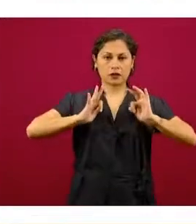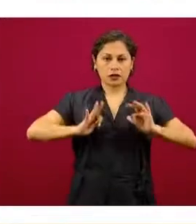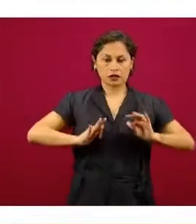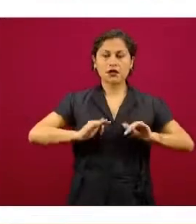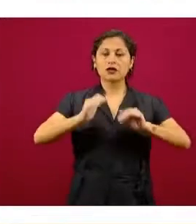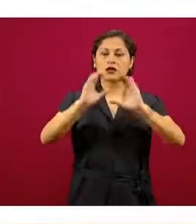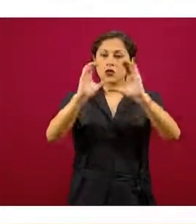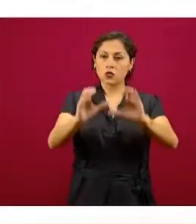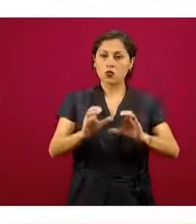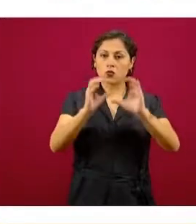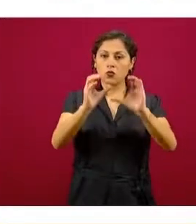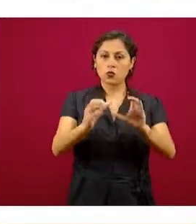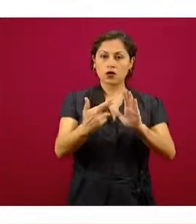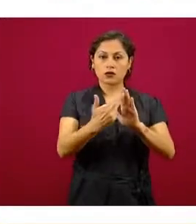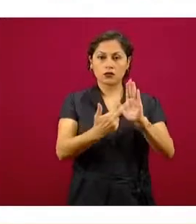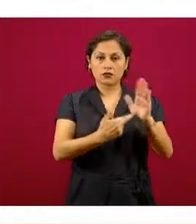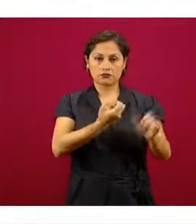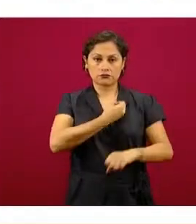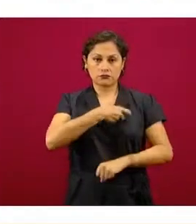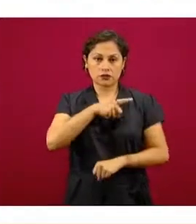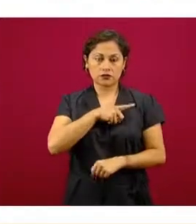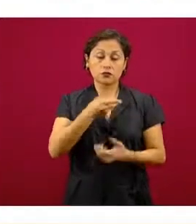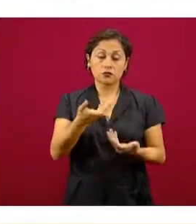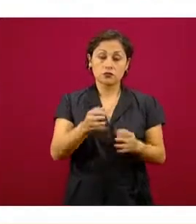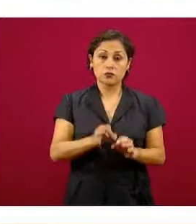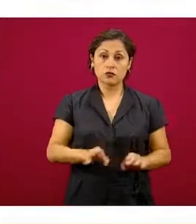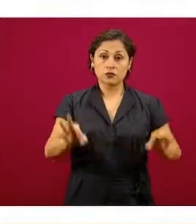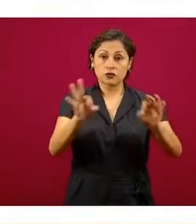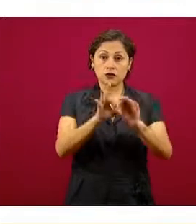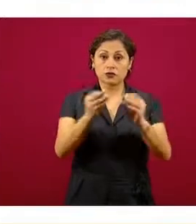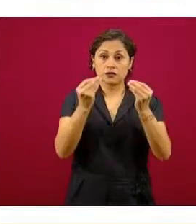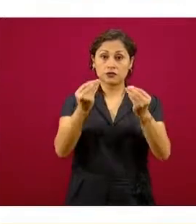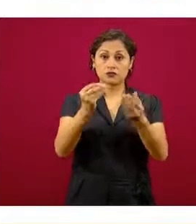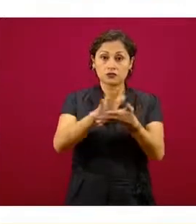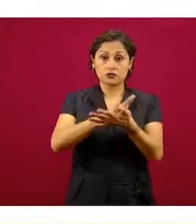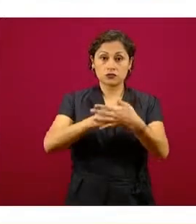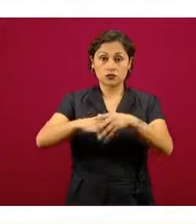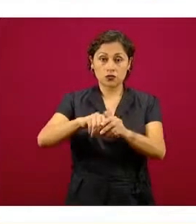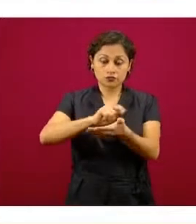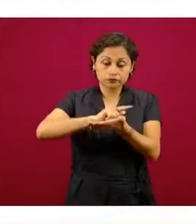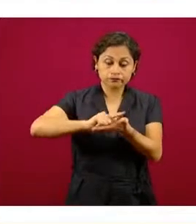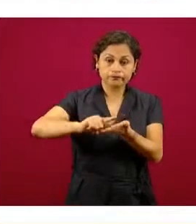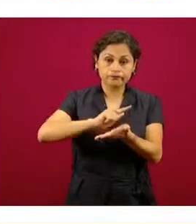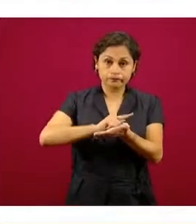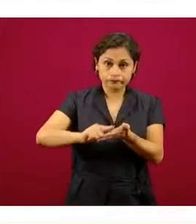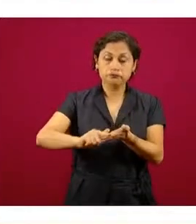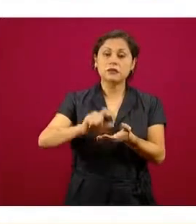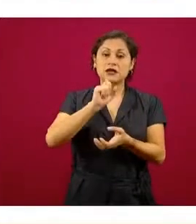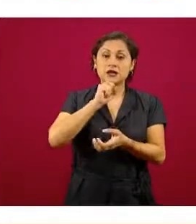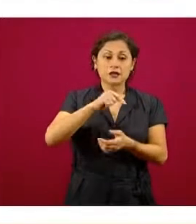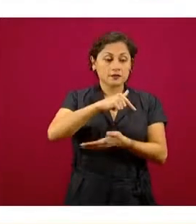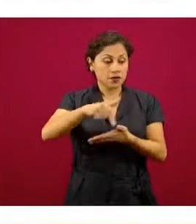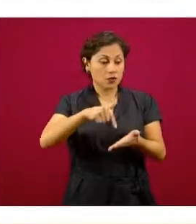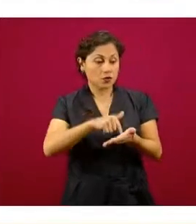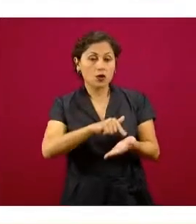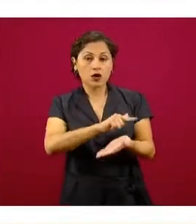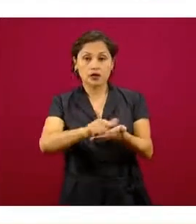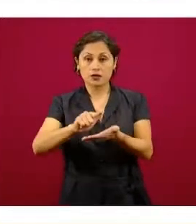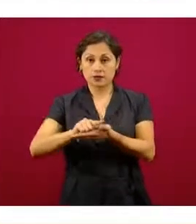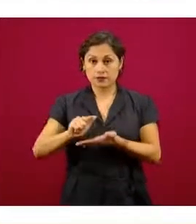sanitarias, sobre todo el que tiene que ver con el lavado de manos o la sanitización de estas para evitar los contagios. Lo que son